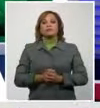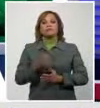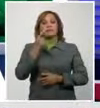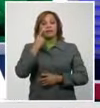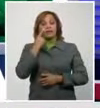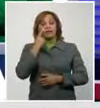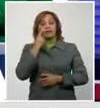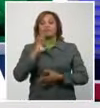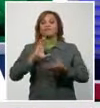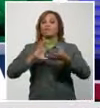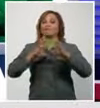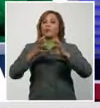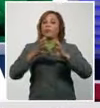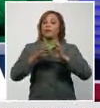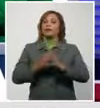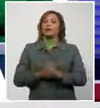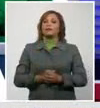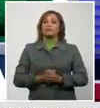compleja.